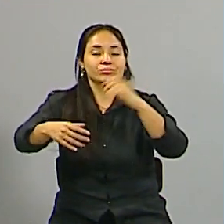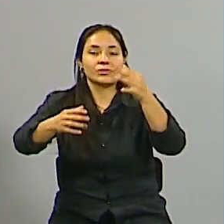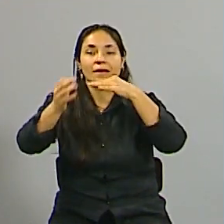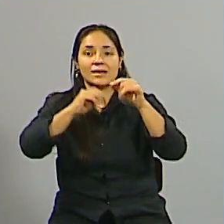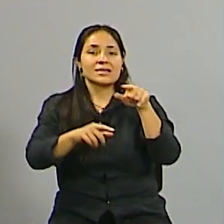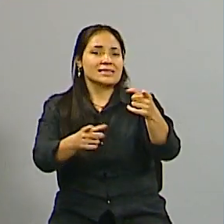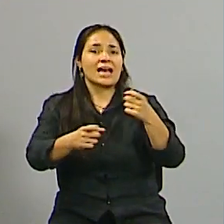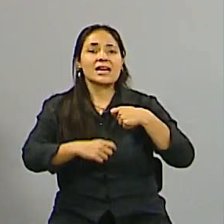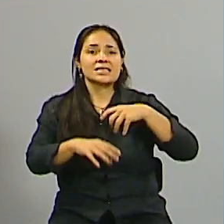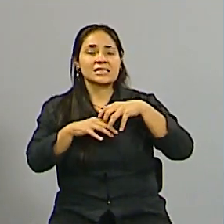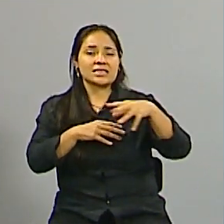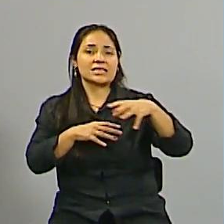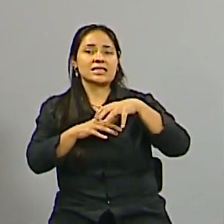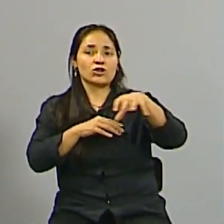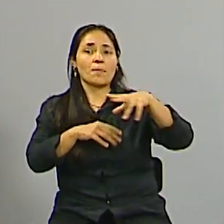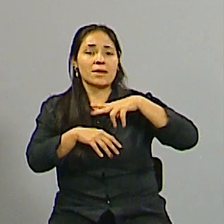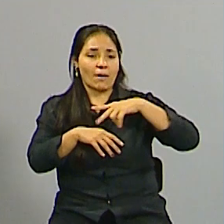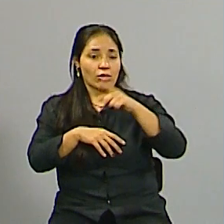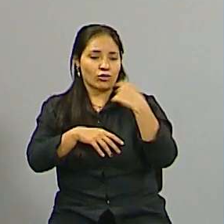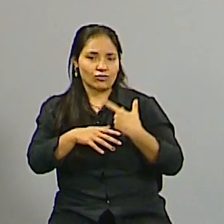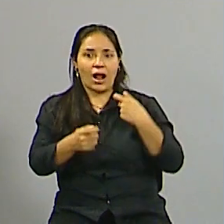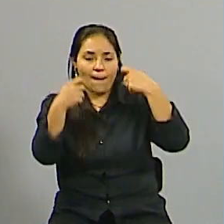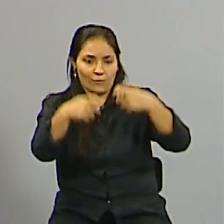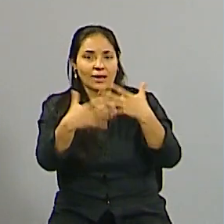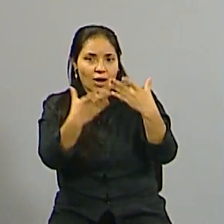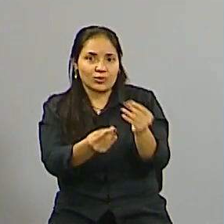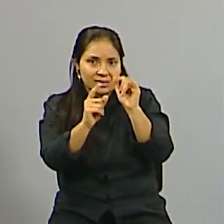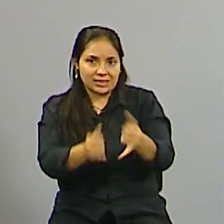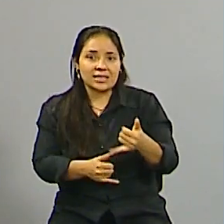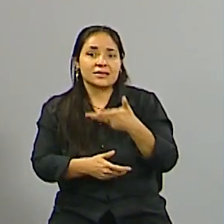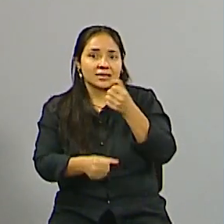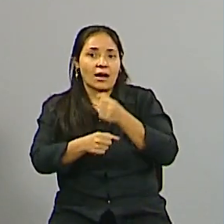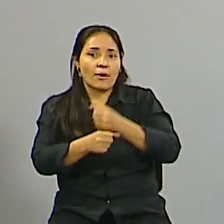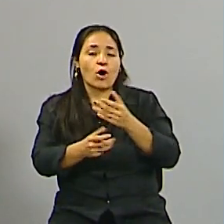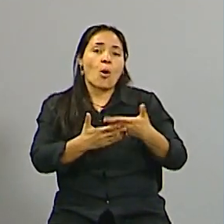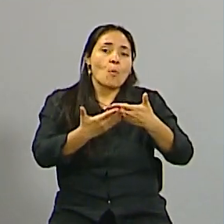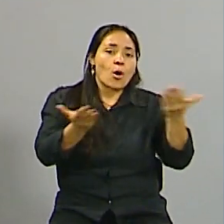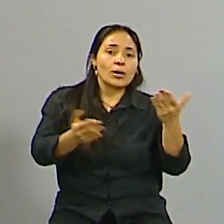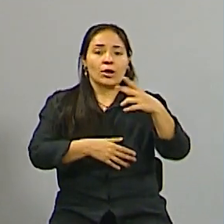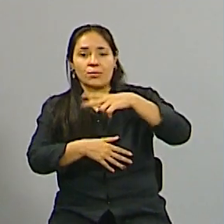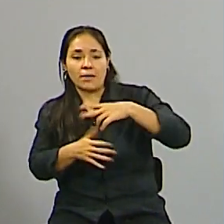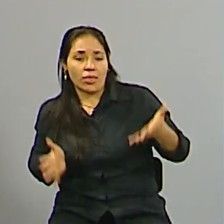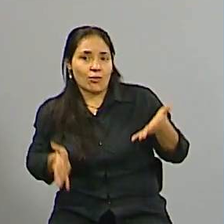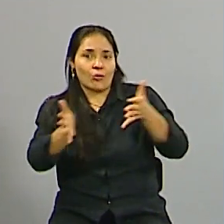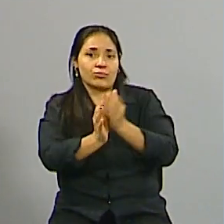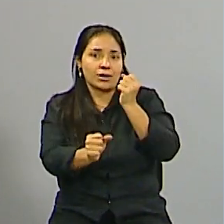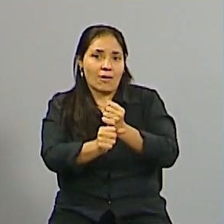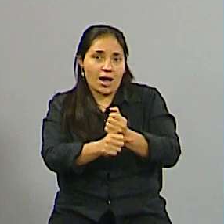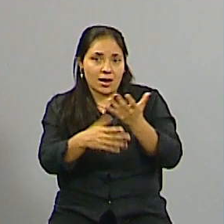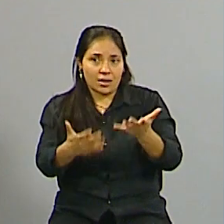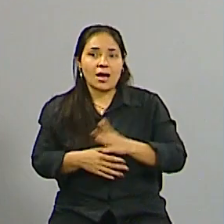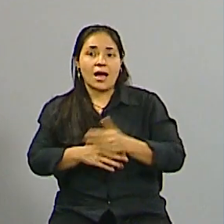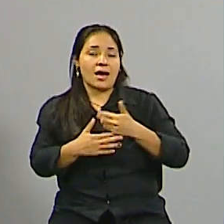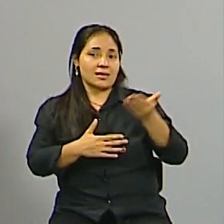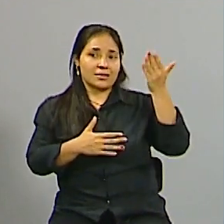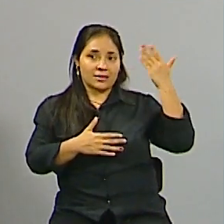privado necesitan un aporte, nosotros vamos a estar presentes. Y ese es el trabajo del sector público con el privado. Hace un tiempo yo tenía una reunión